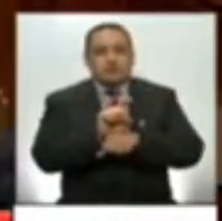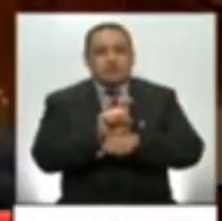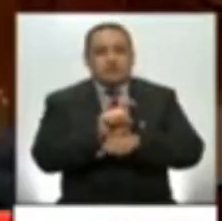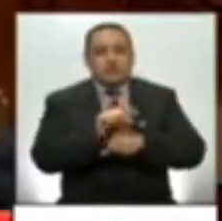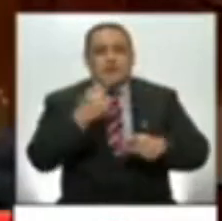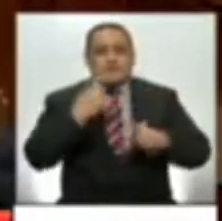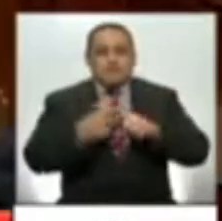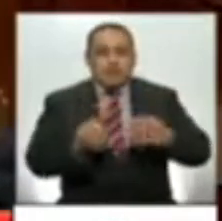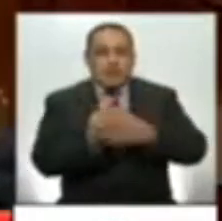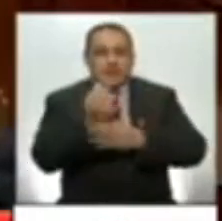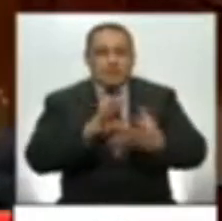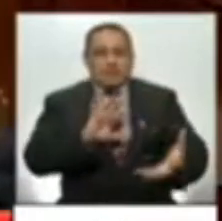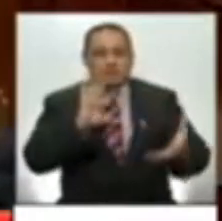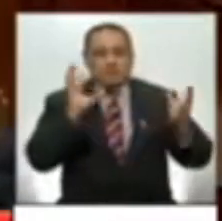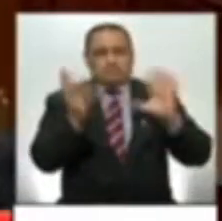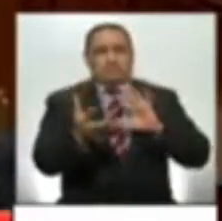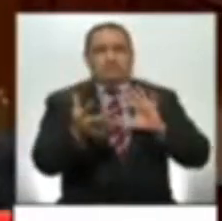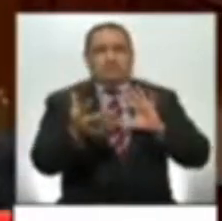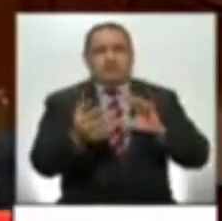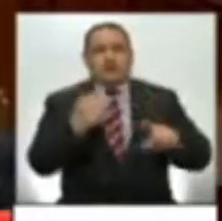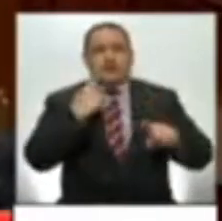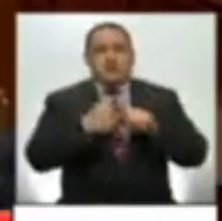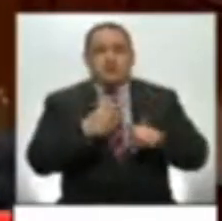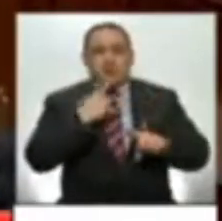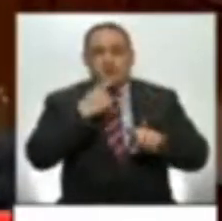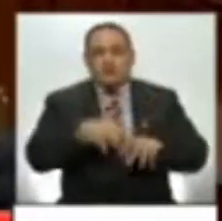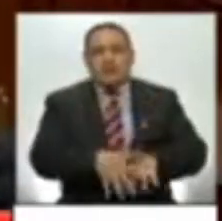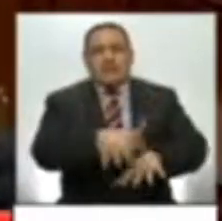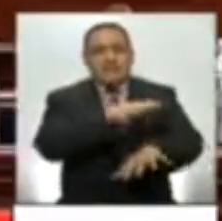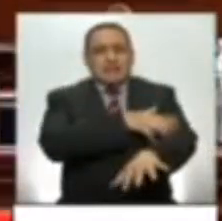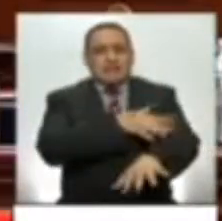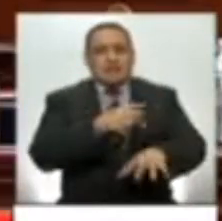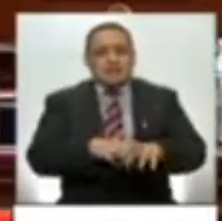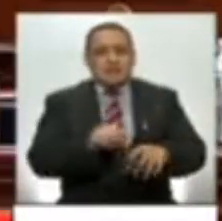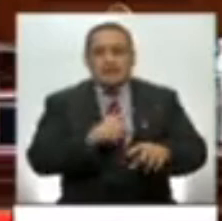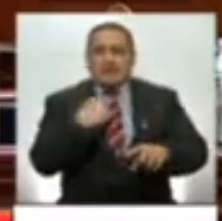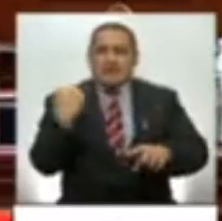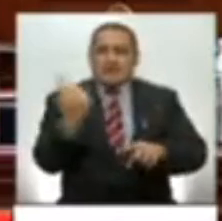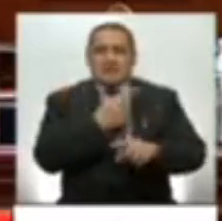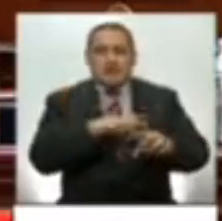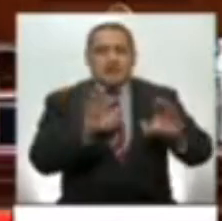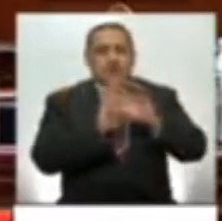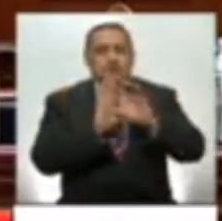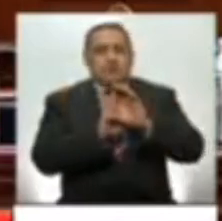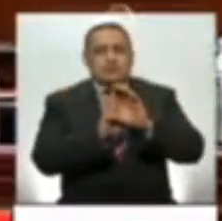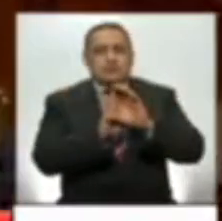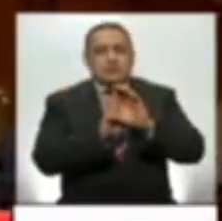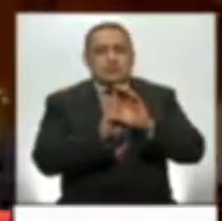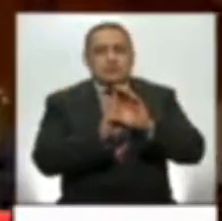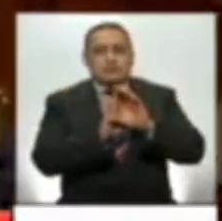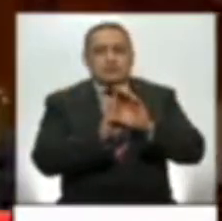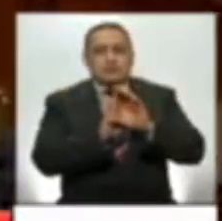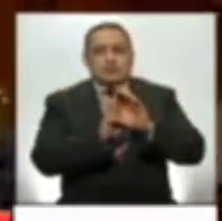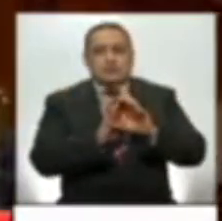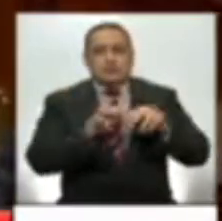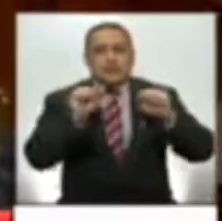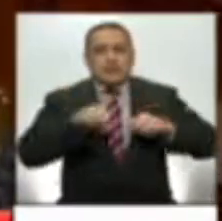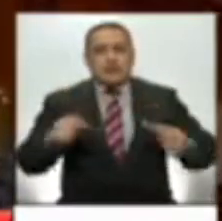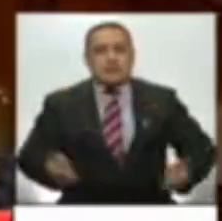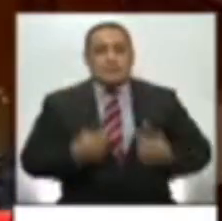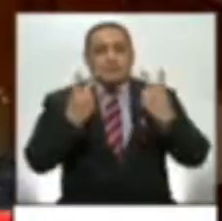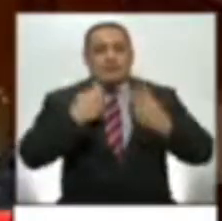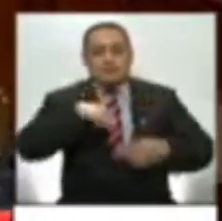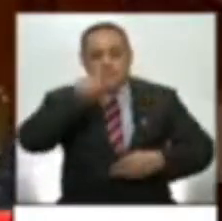por Arequipa revolucionaria, por una asamblea plurinacional constituyente. Que vive el